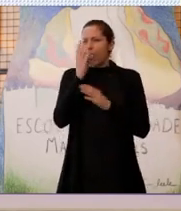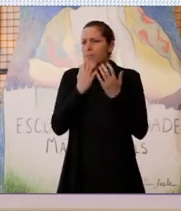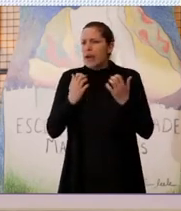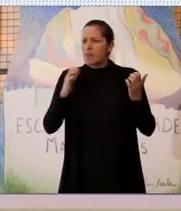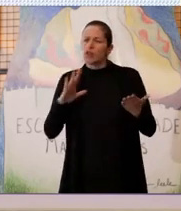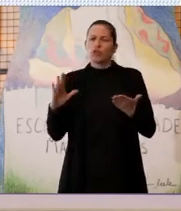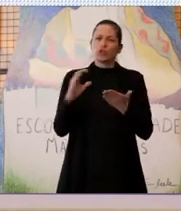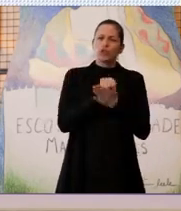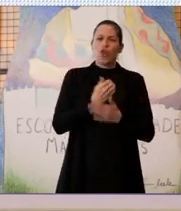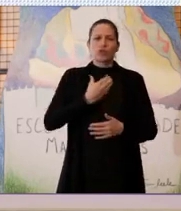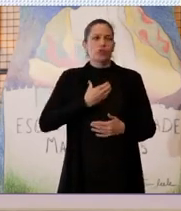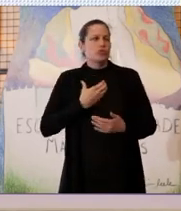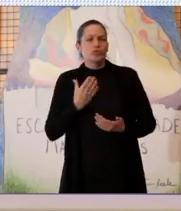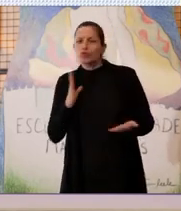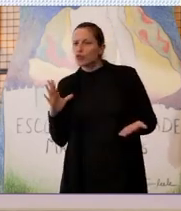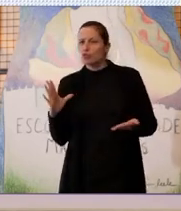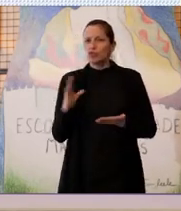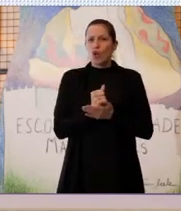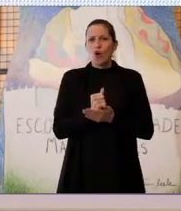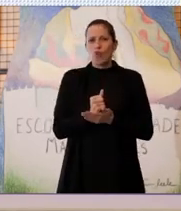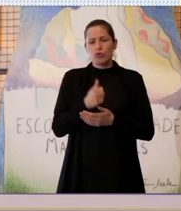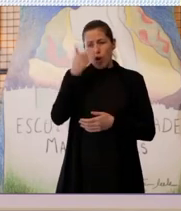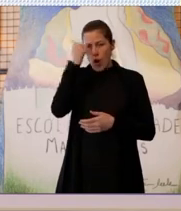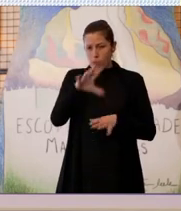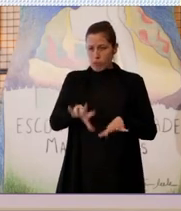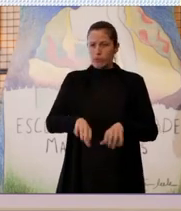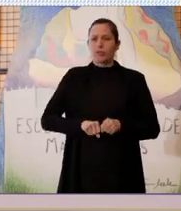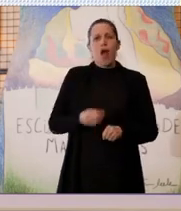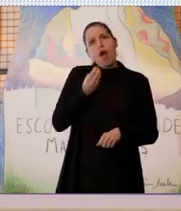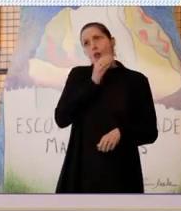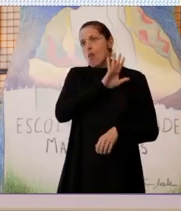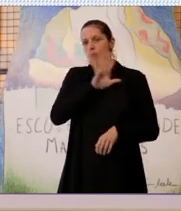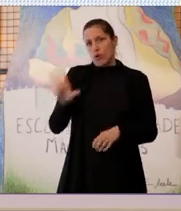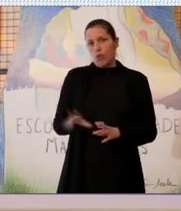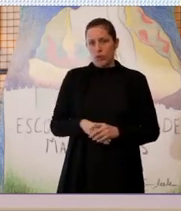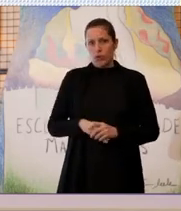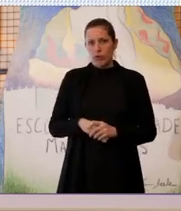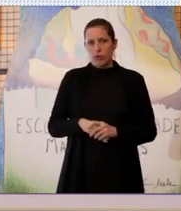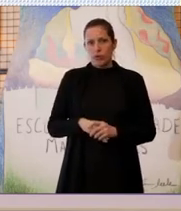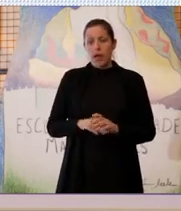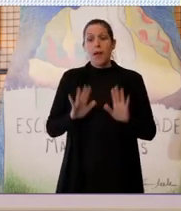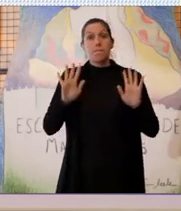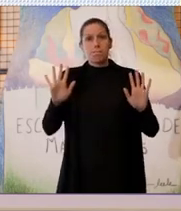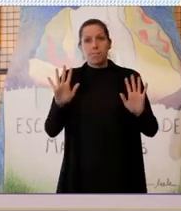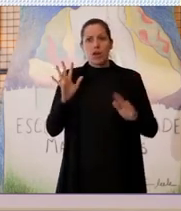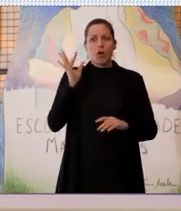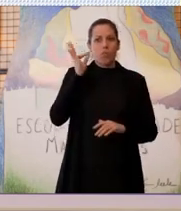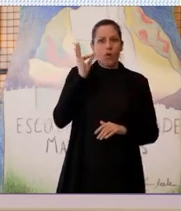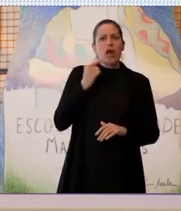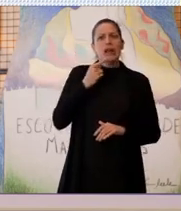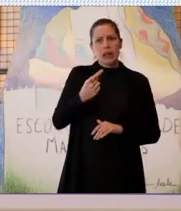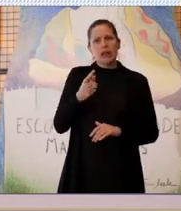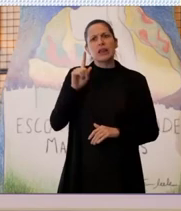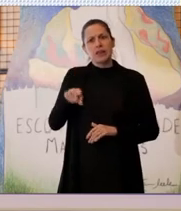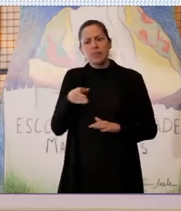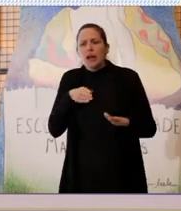son los mejores y sin embargo cuando decimos que queremos la mitad del poder que es lo que nos pertenece es Entonces cuando duda de si las que vamos a entrar